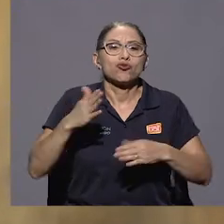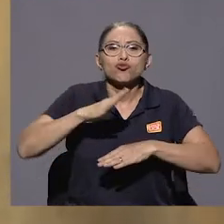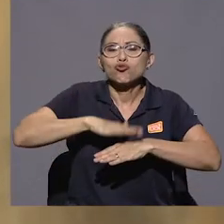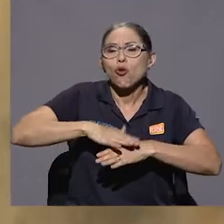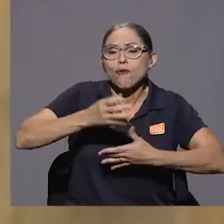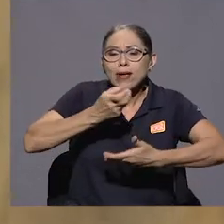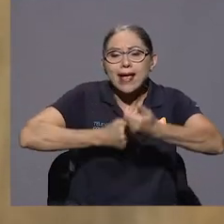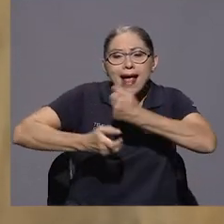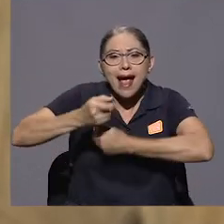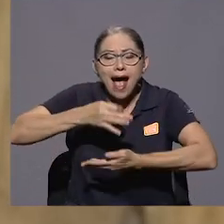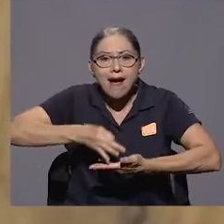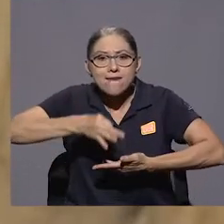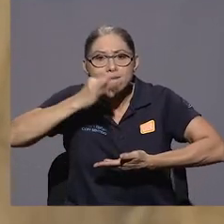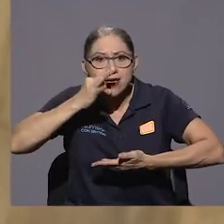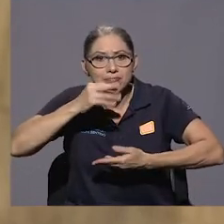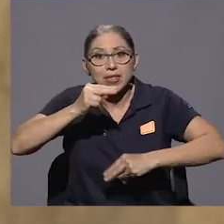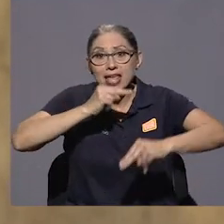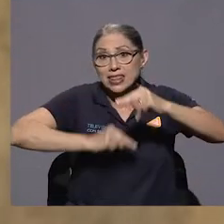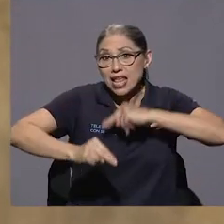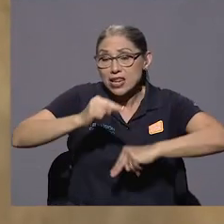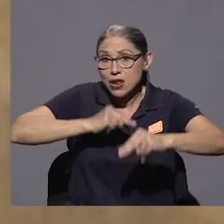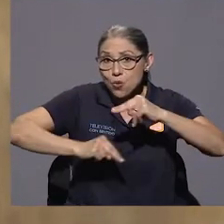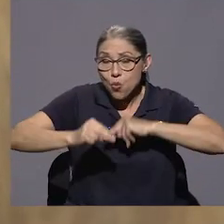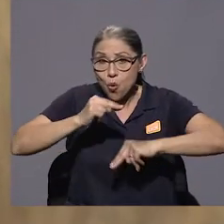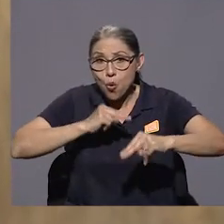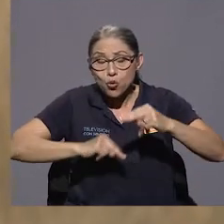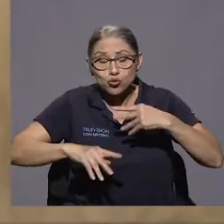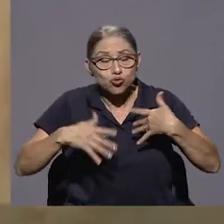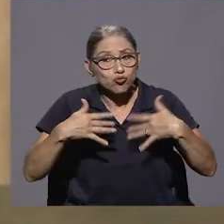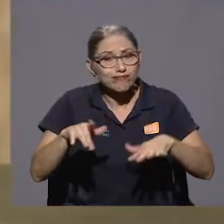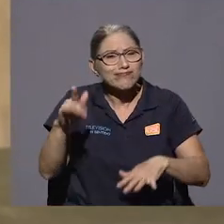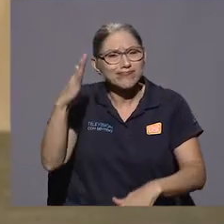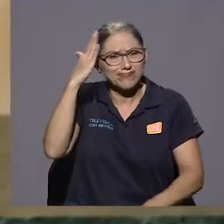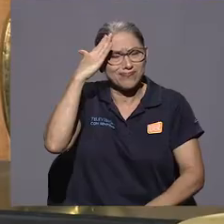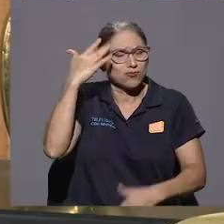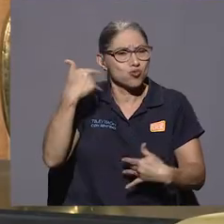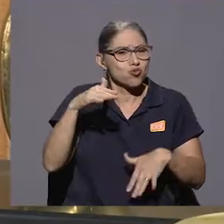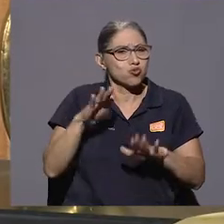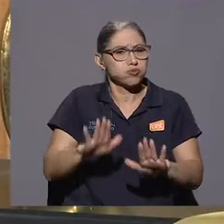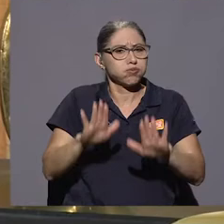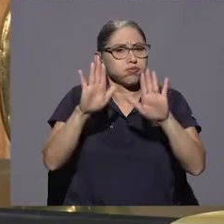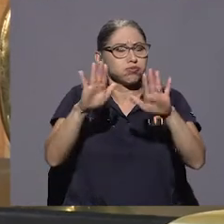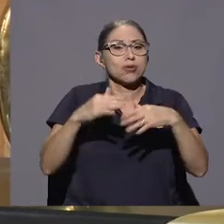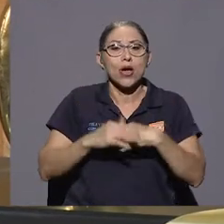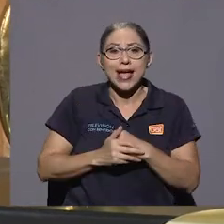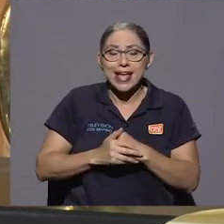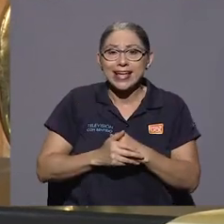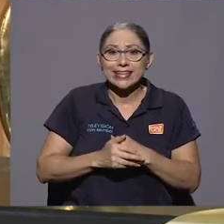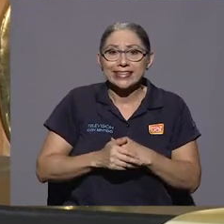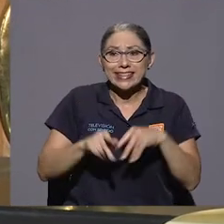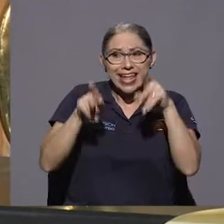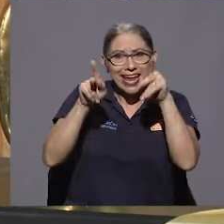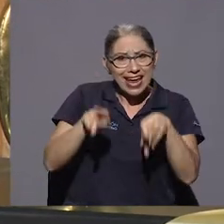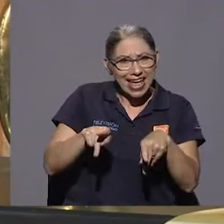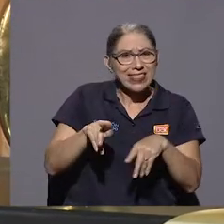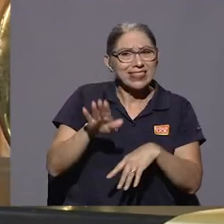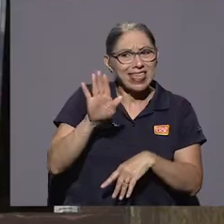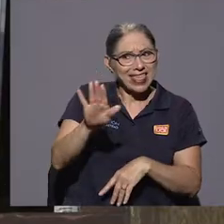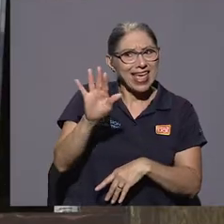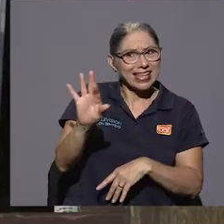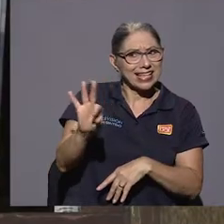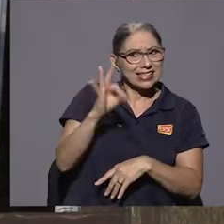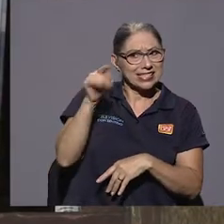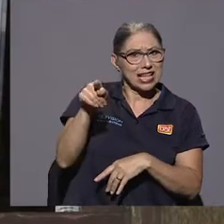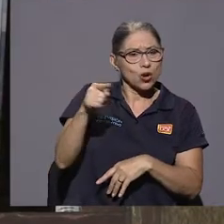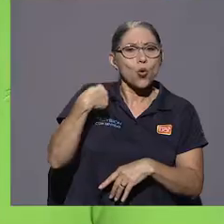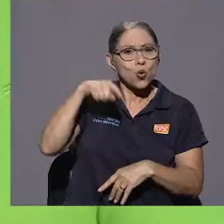del café, del negocio, que tiene un sentido común extraordinario y de gente de ese estilo es que creo que